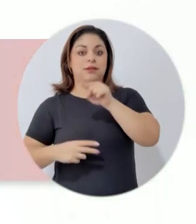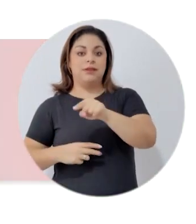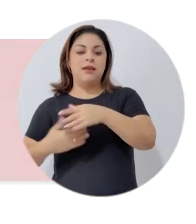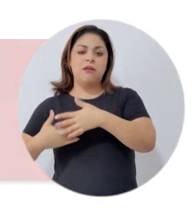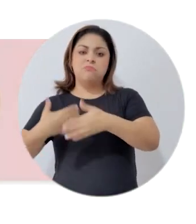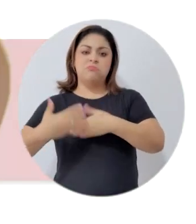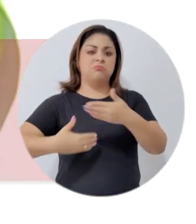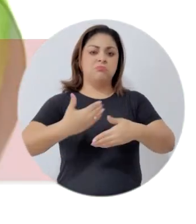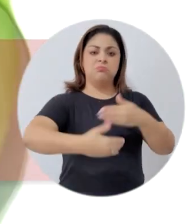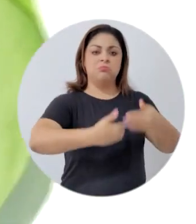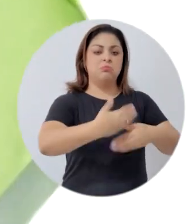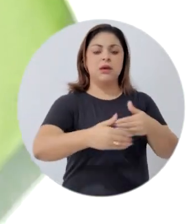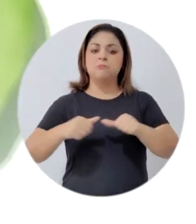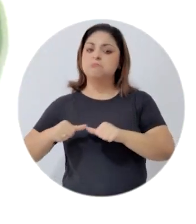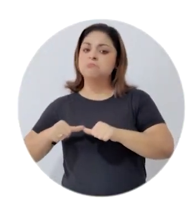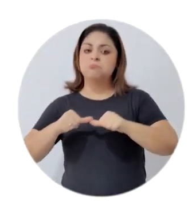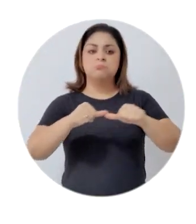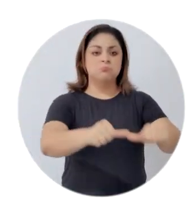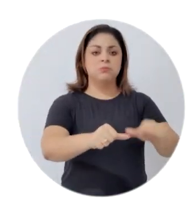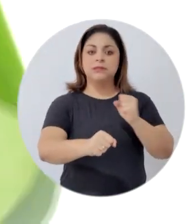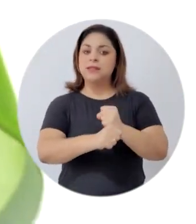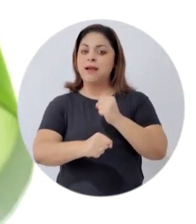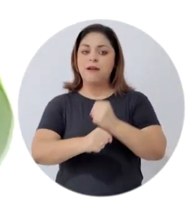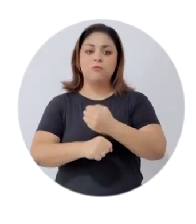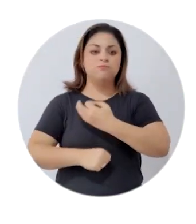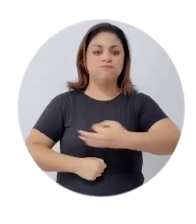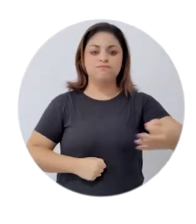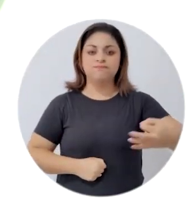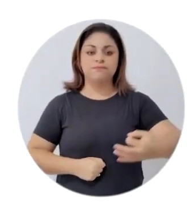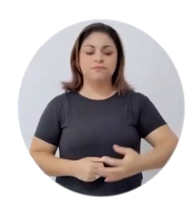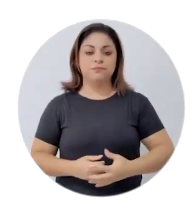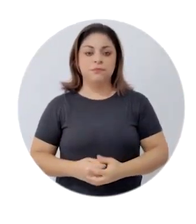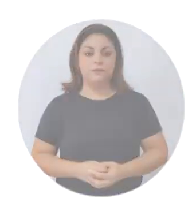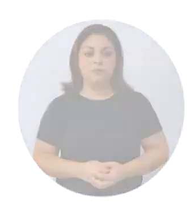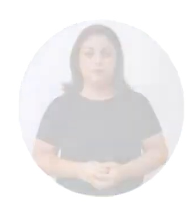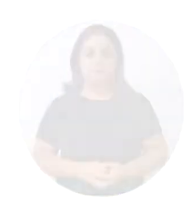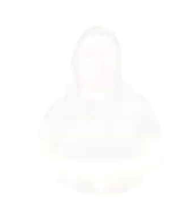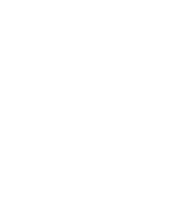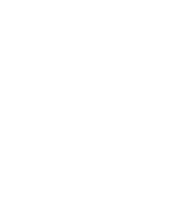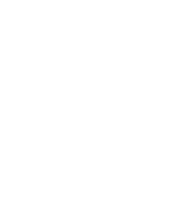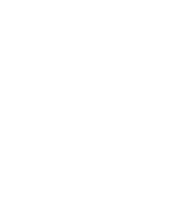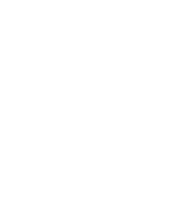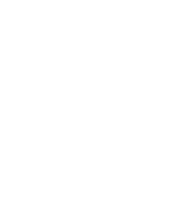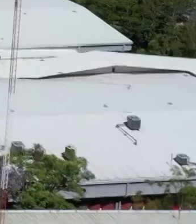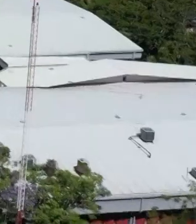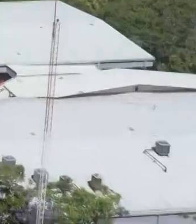base, y de ahí en adelante hemos mantenido el trabajo constante.